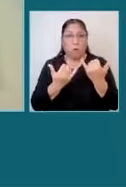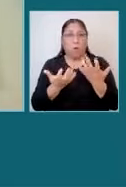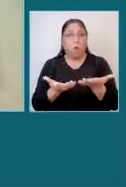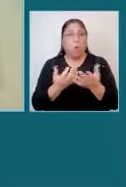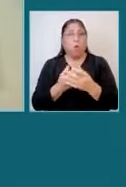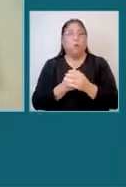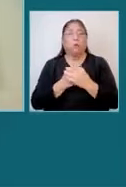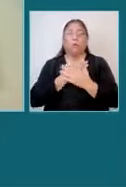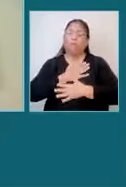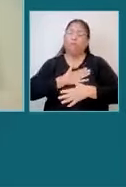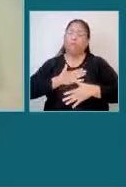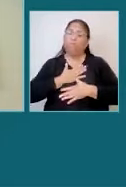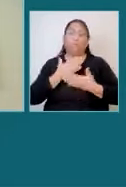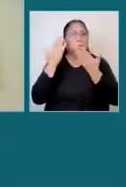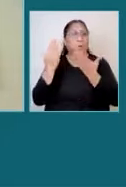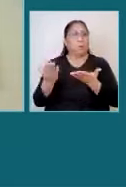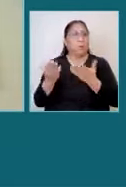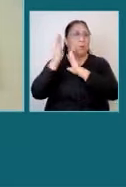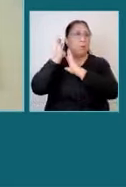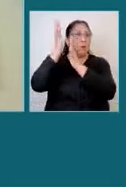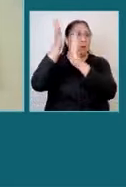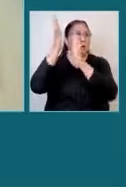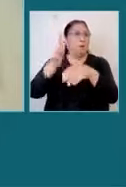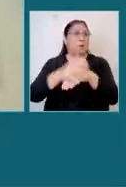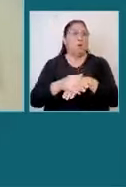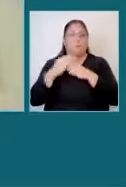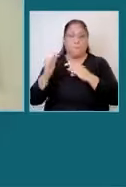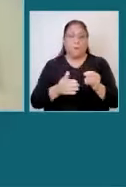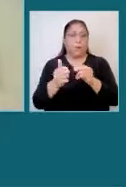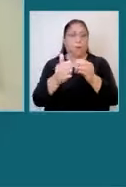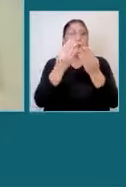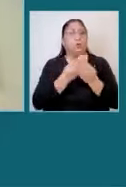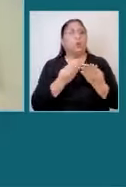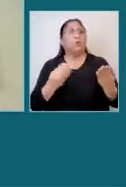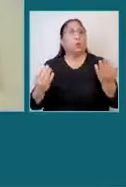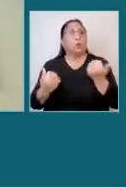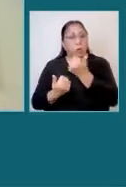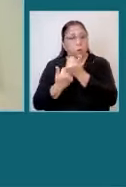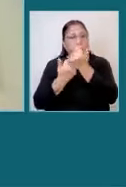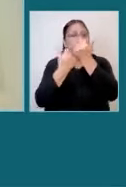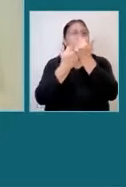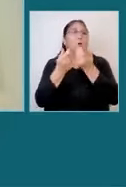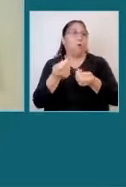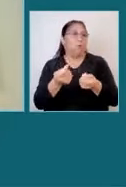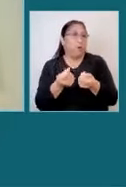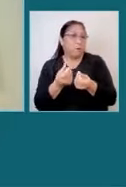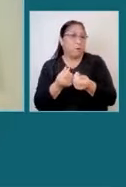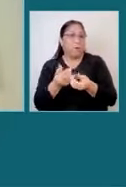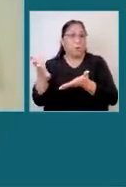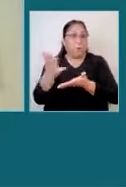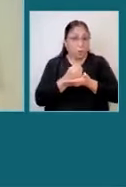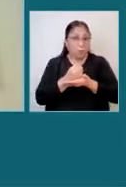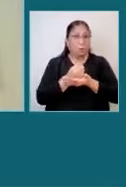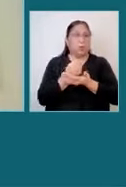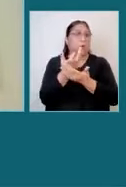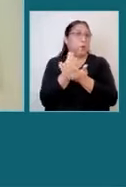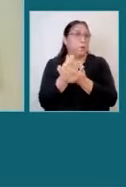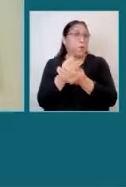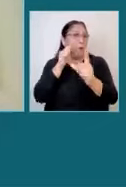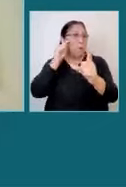el agrado de presentar la plenaria Mecanismos e Instrumentos de Financiamiento y de Apoyo para la Atracción y Acceso al Capital